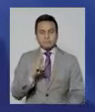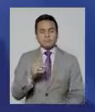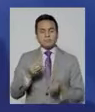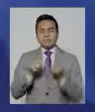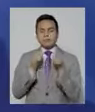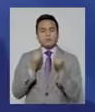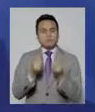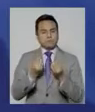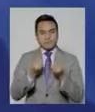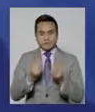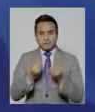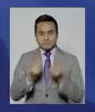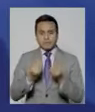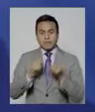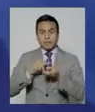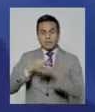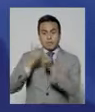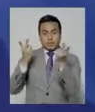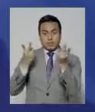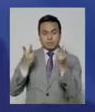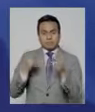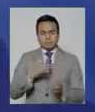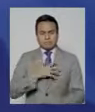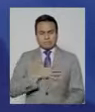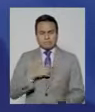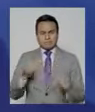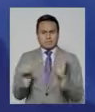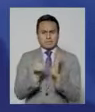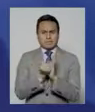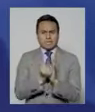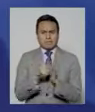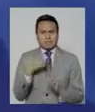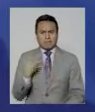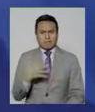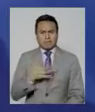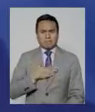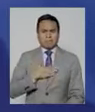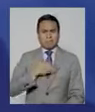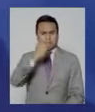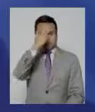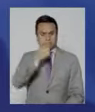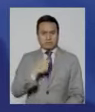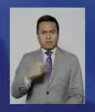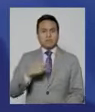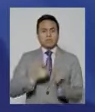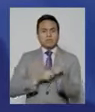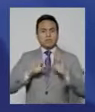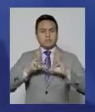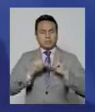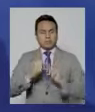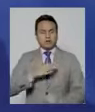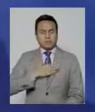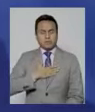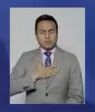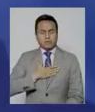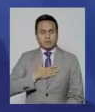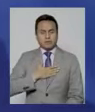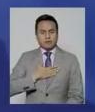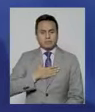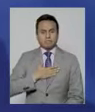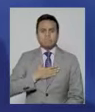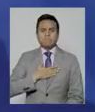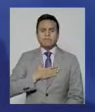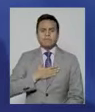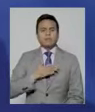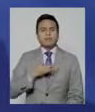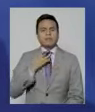obviamente esa publicación ha impactado enormemente en mi persona, en mi familia, y